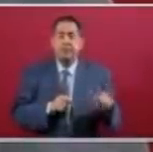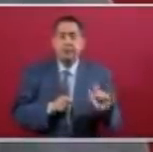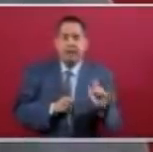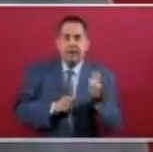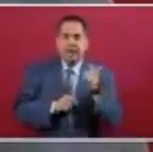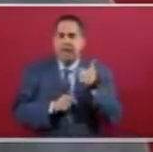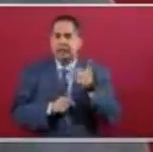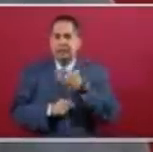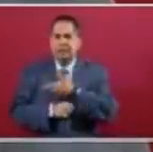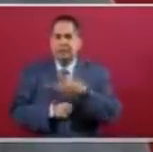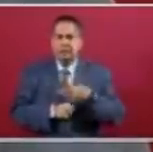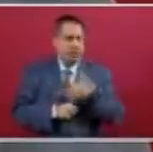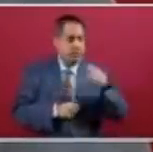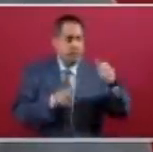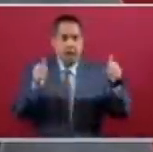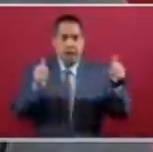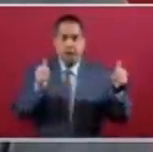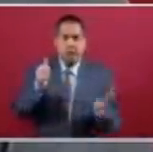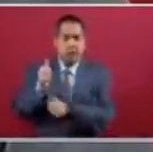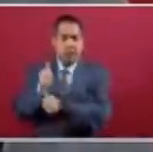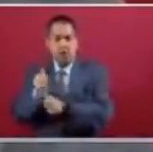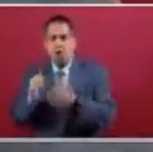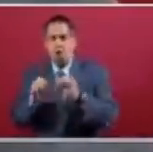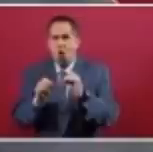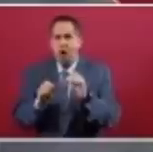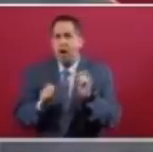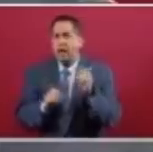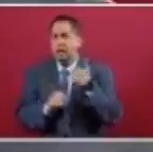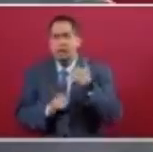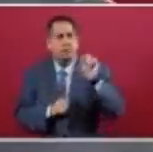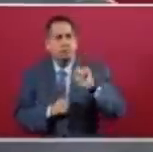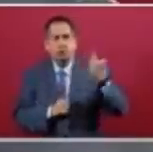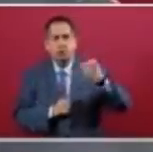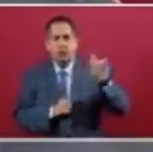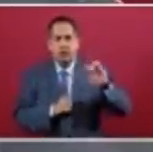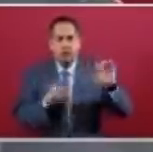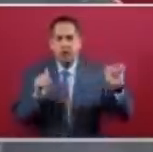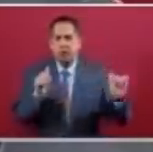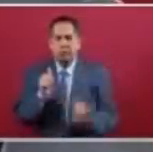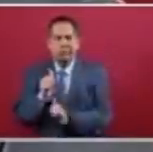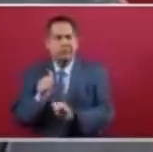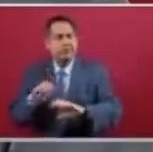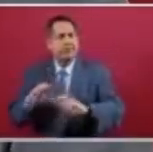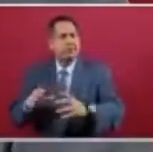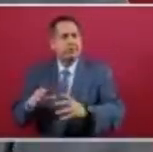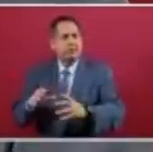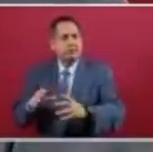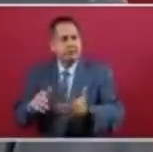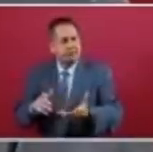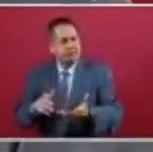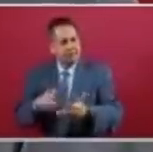expresidente, a un funcionario, en este caso del sector